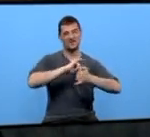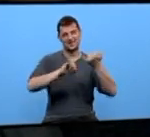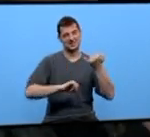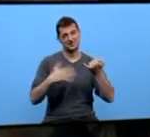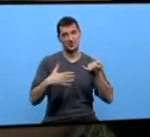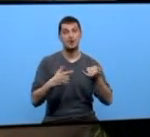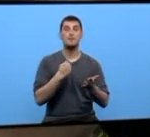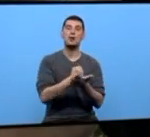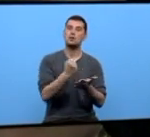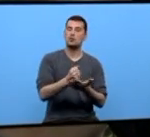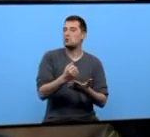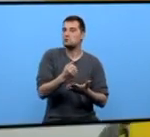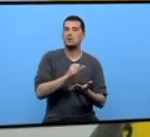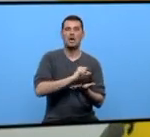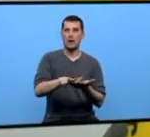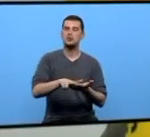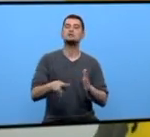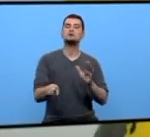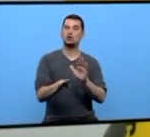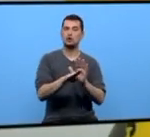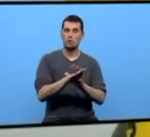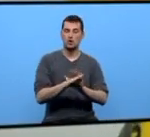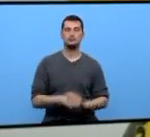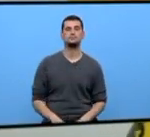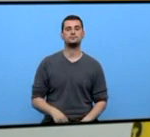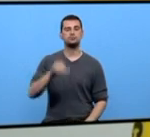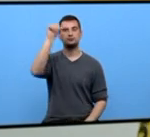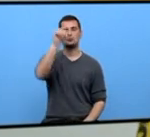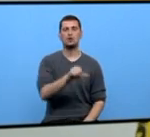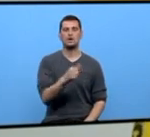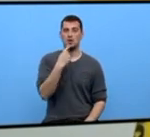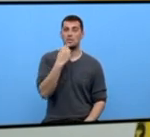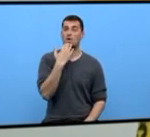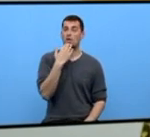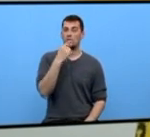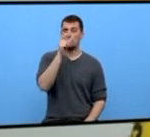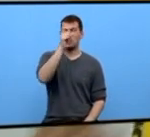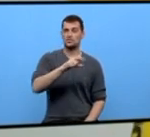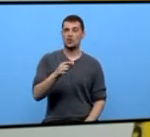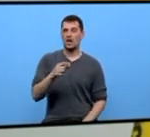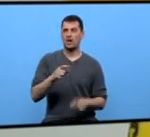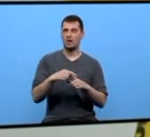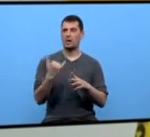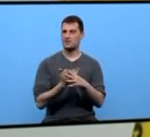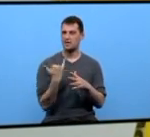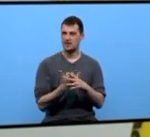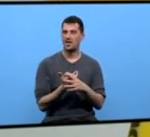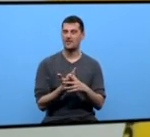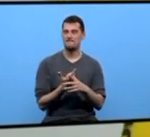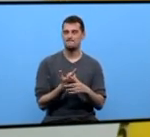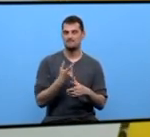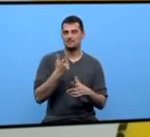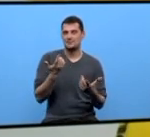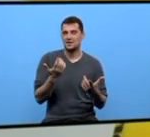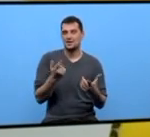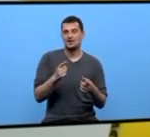a gratuidade da matrícula. O talento nunca se sabe se o tes ou non o tes, hasta que estás dentro e o comprobas. E